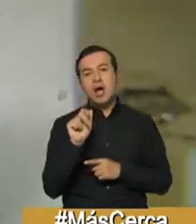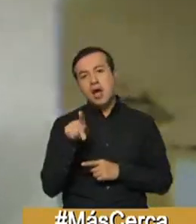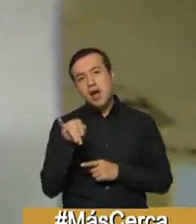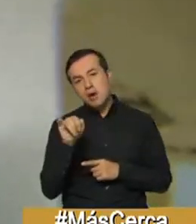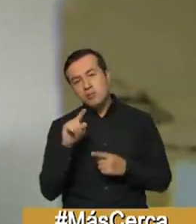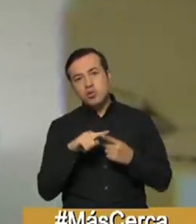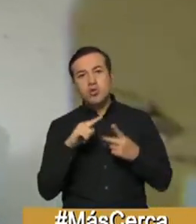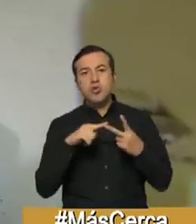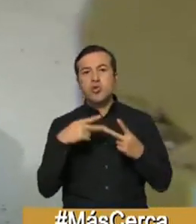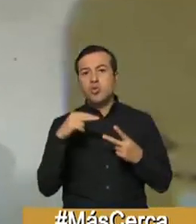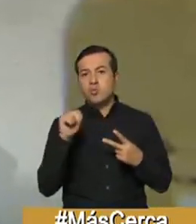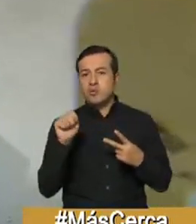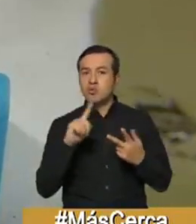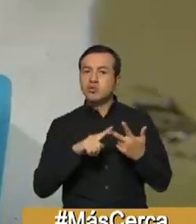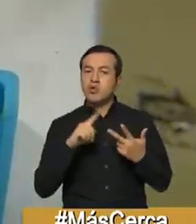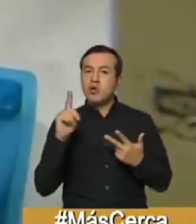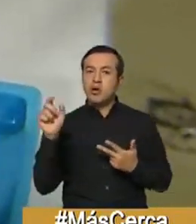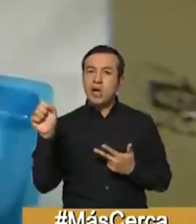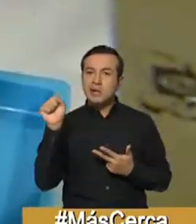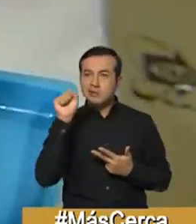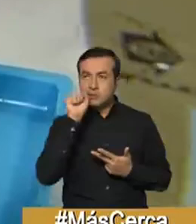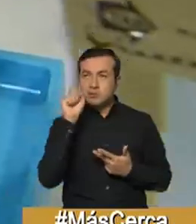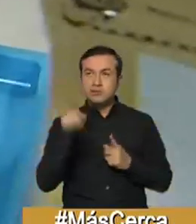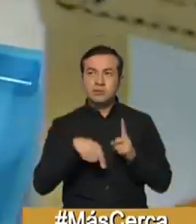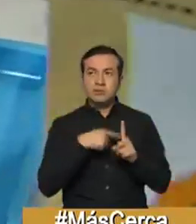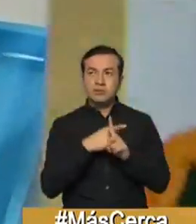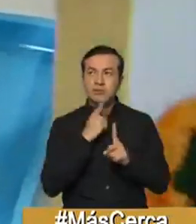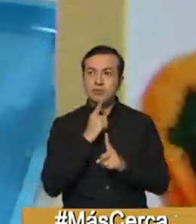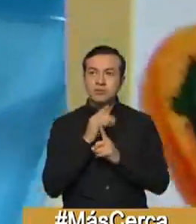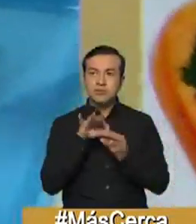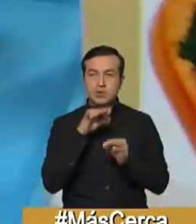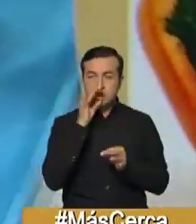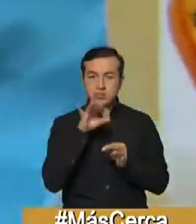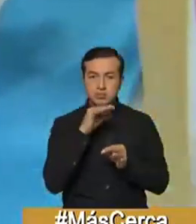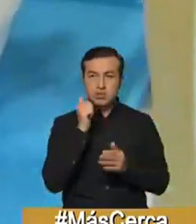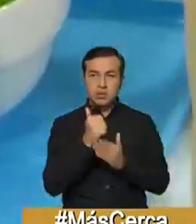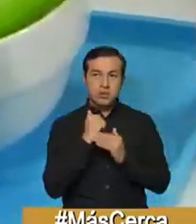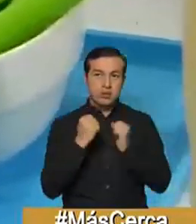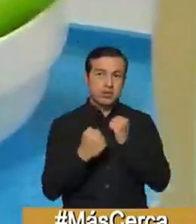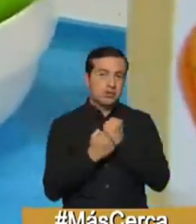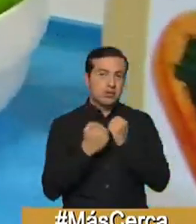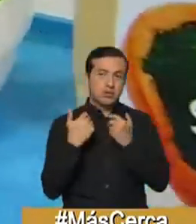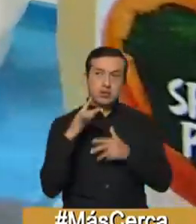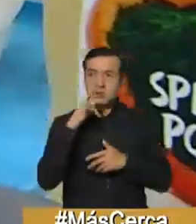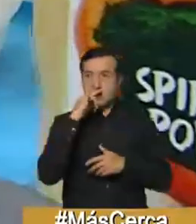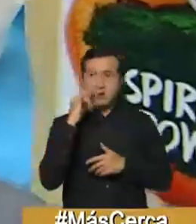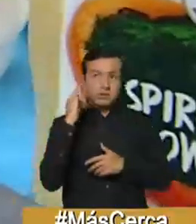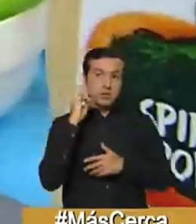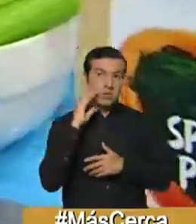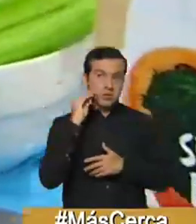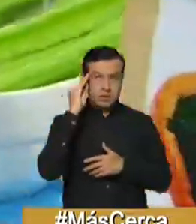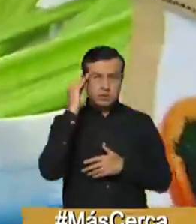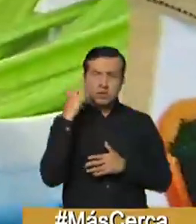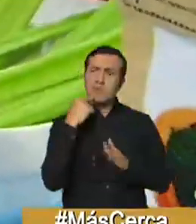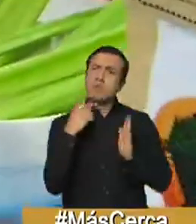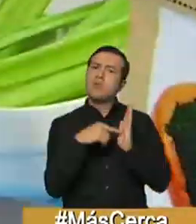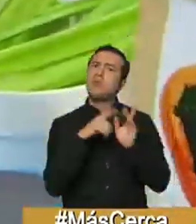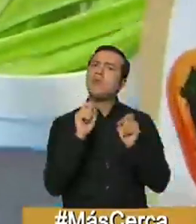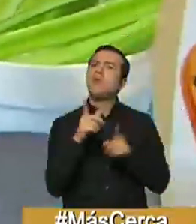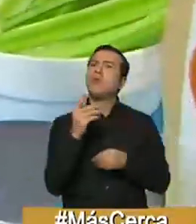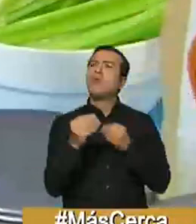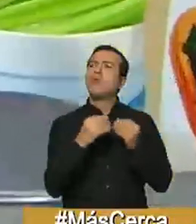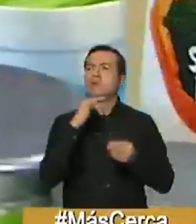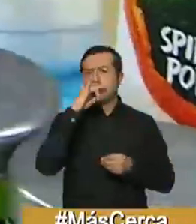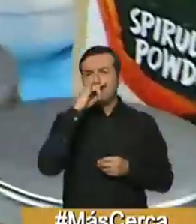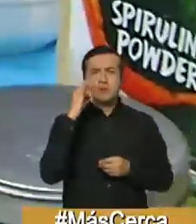o zanahorias con hummus. Y eso sería un snack súper saludable para cualquier persona, tanto niños como adultos. Dime una cosa, ¿cómo yo le